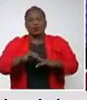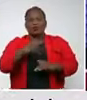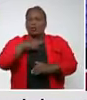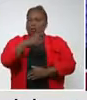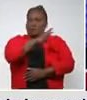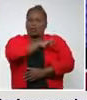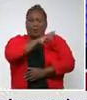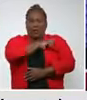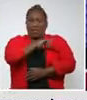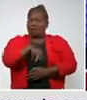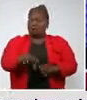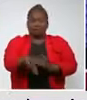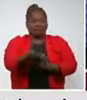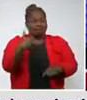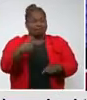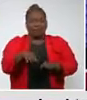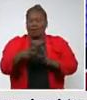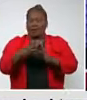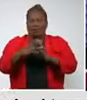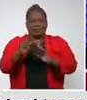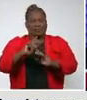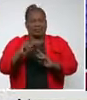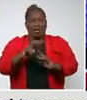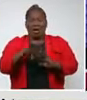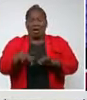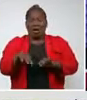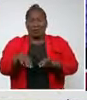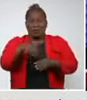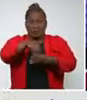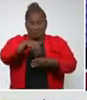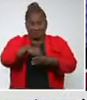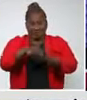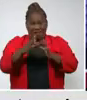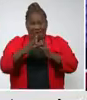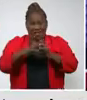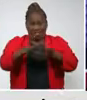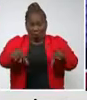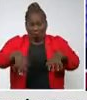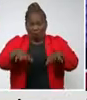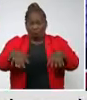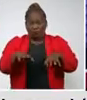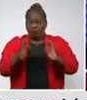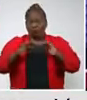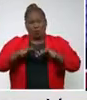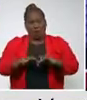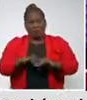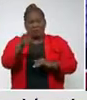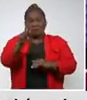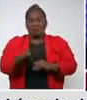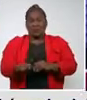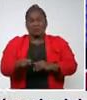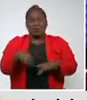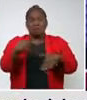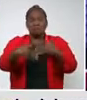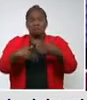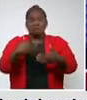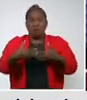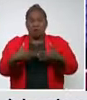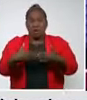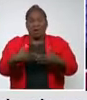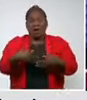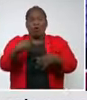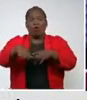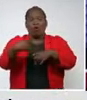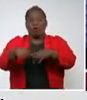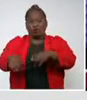autorresponsabilidad, condiciones en su vivienda que no permiten un aislamiento, pacientes con enfermedades crónicas que estuvieran